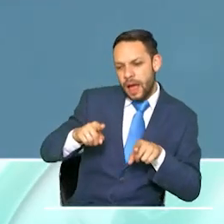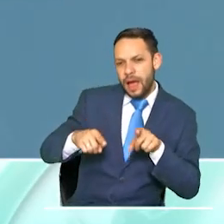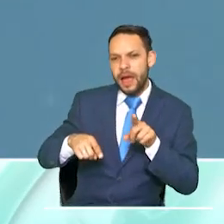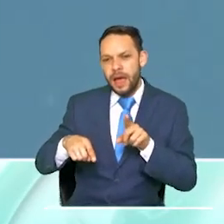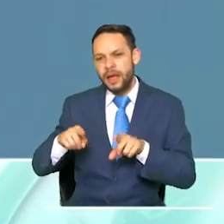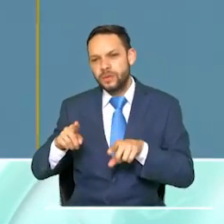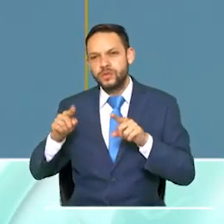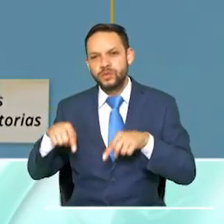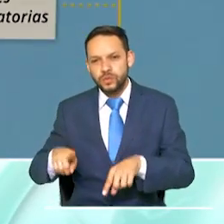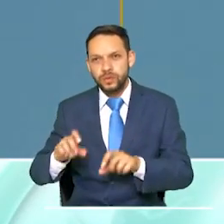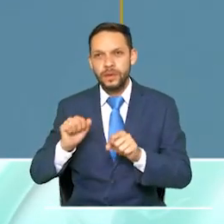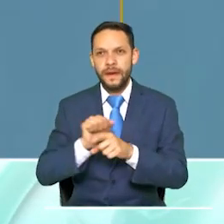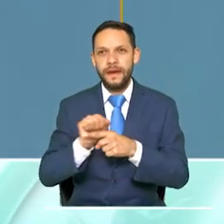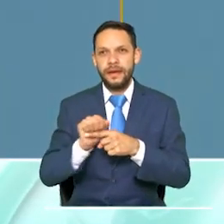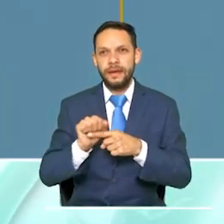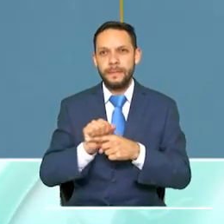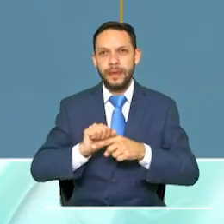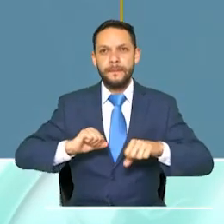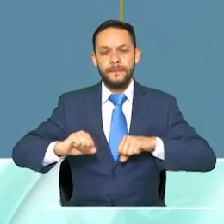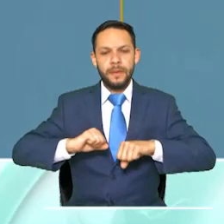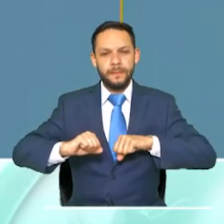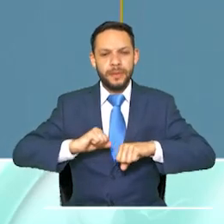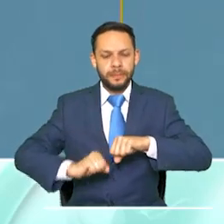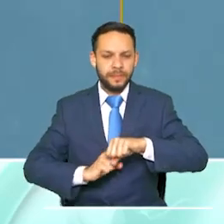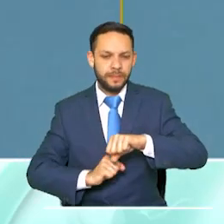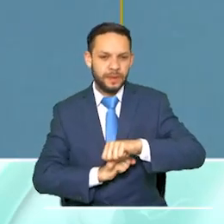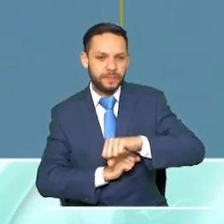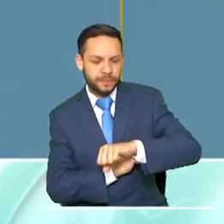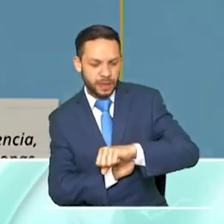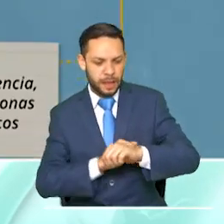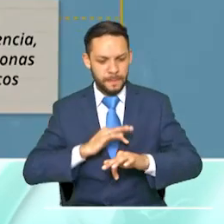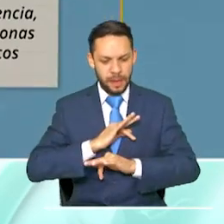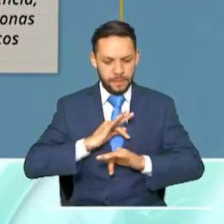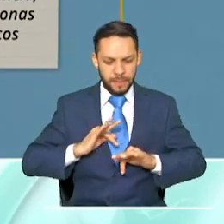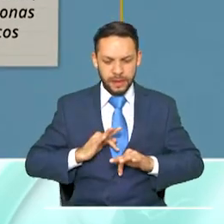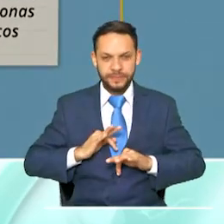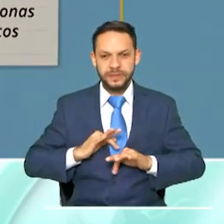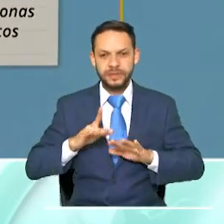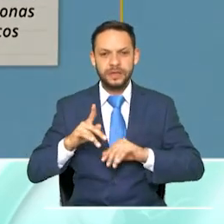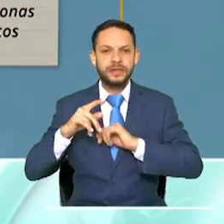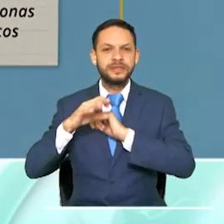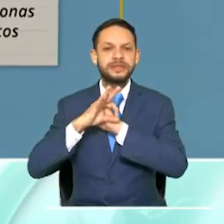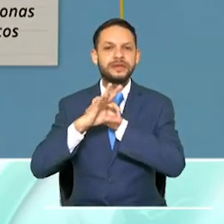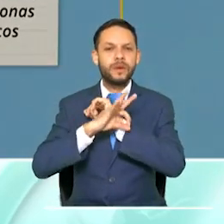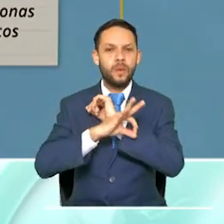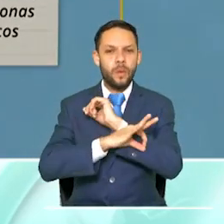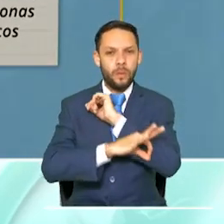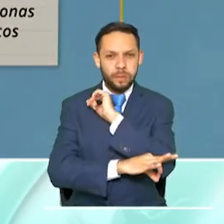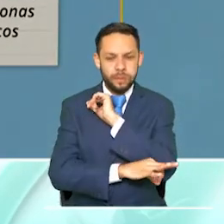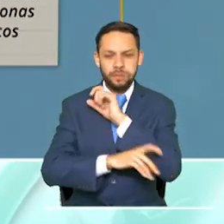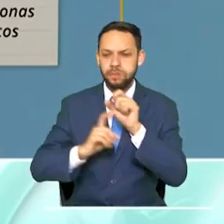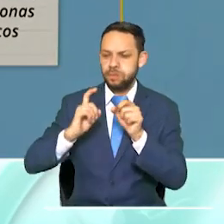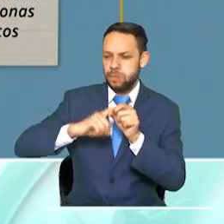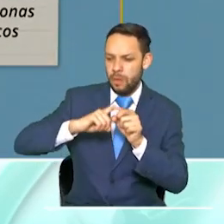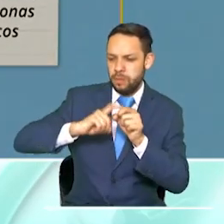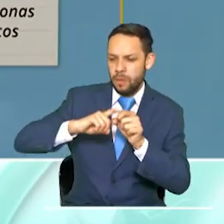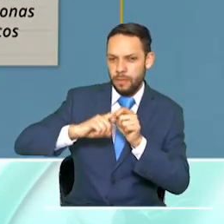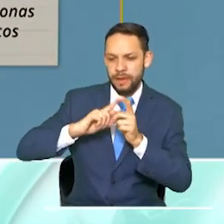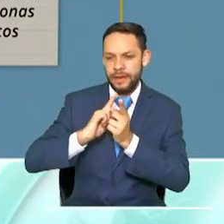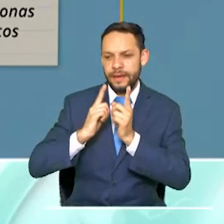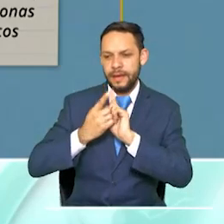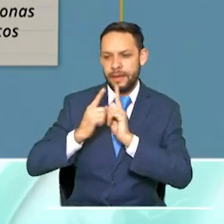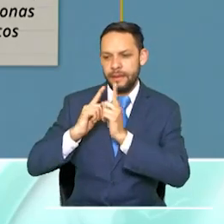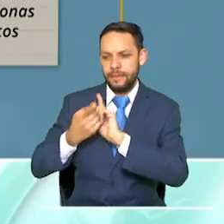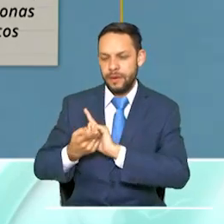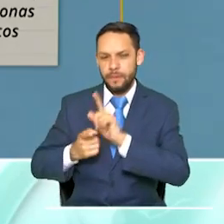actividad psicotrópica. El THC tiene una actividad psicotrópica. ¿Qué es psicotrópico? Que afecta y cambia